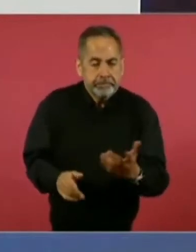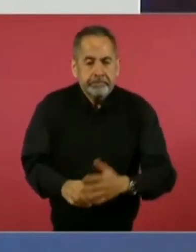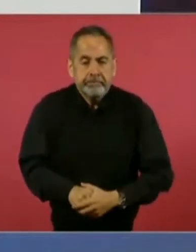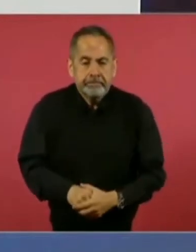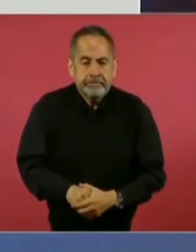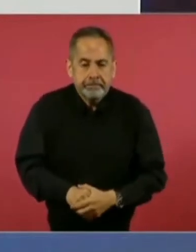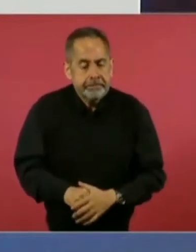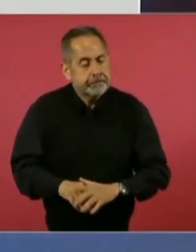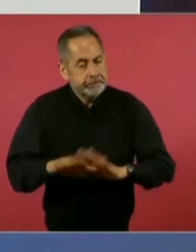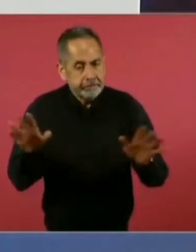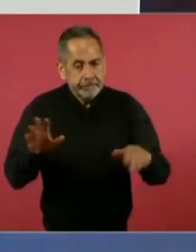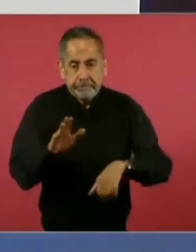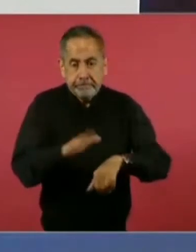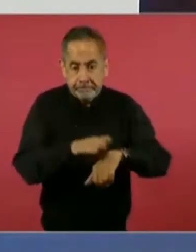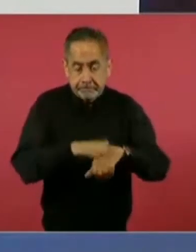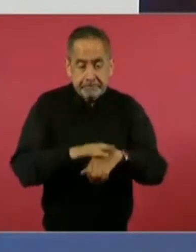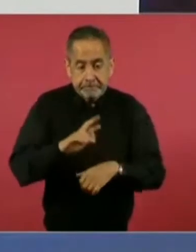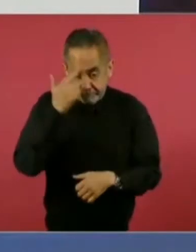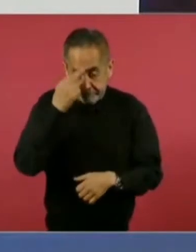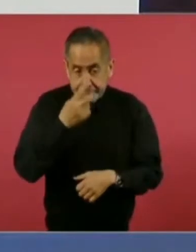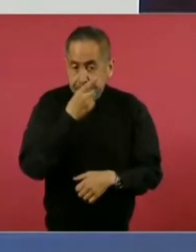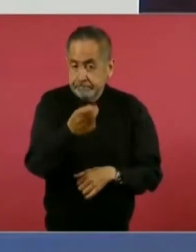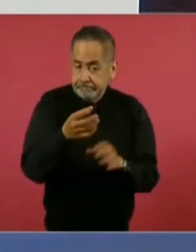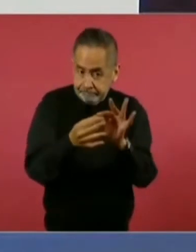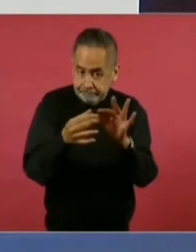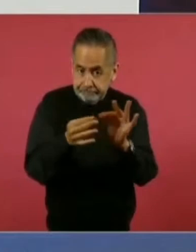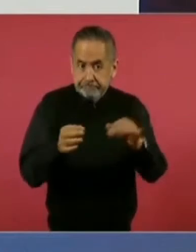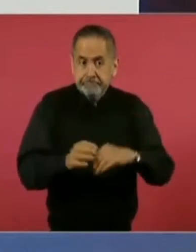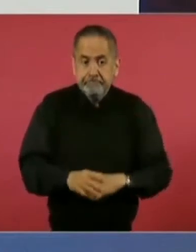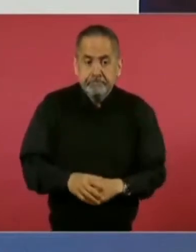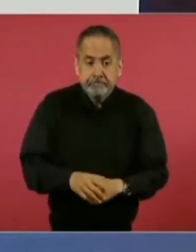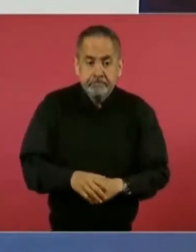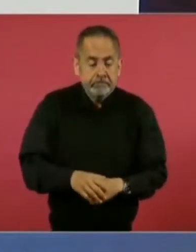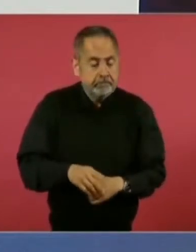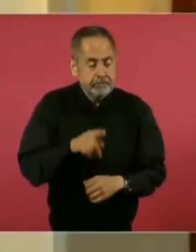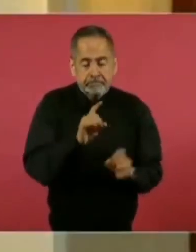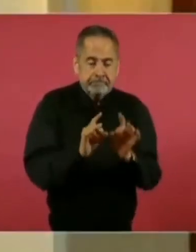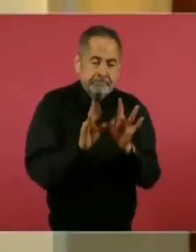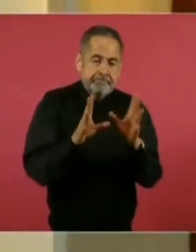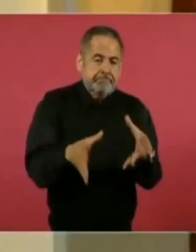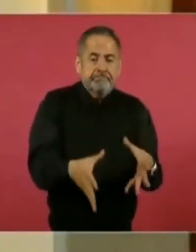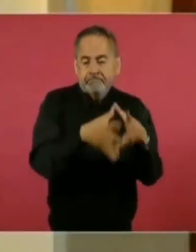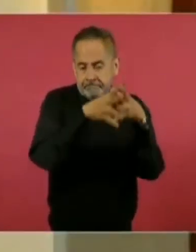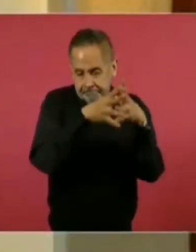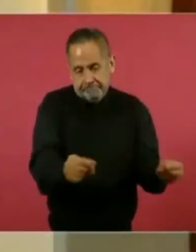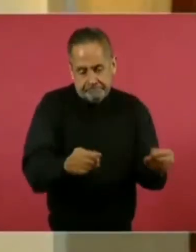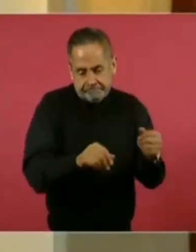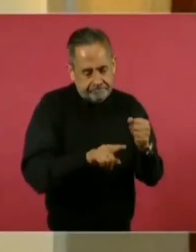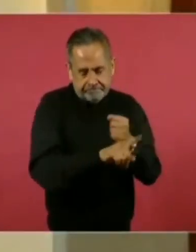Aquí conviene recordar que desde el principio de estos lamentables hechos